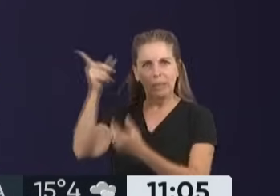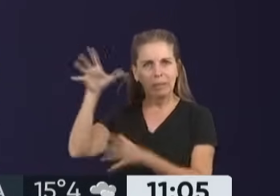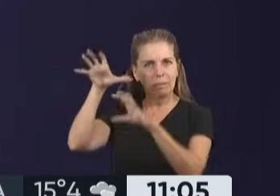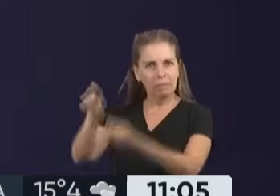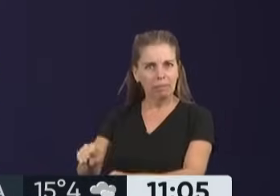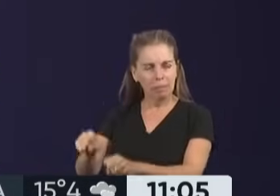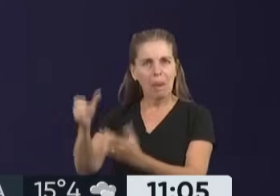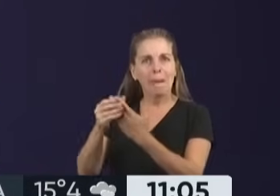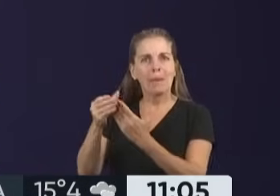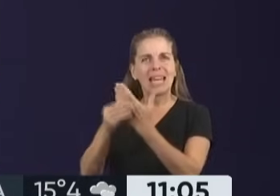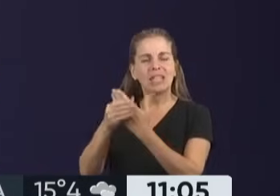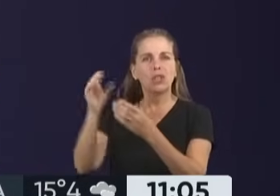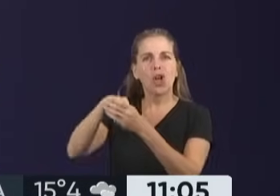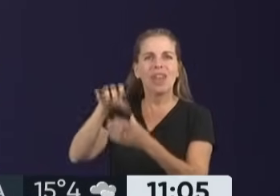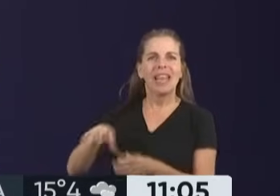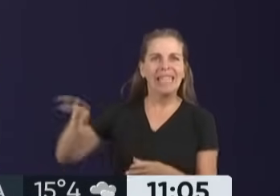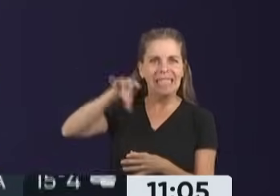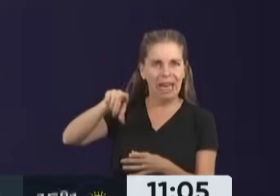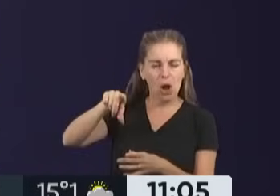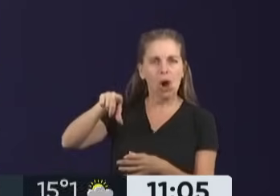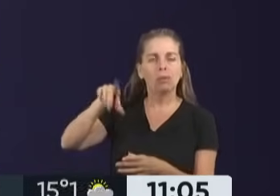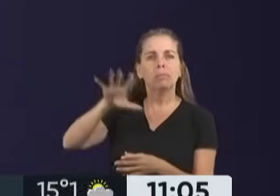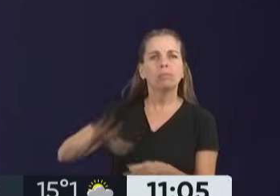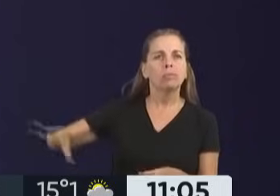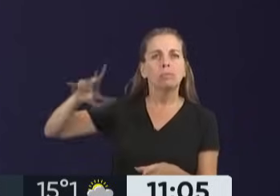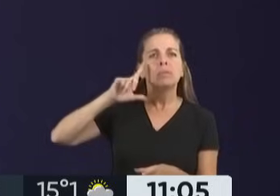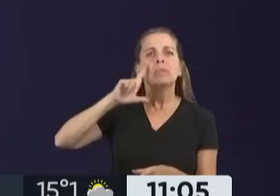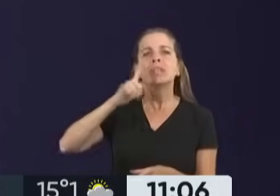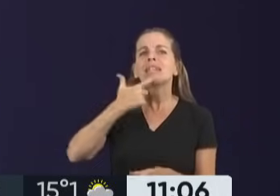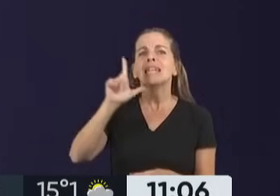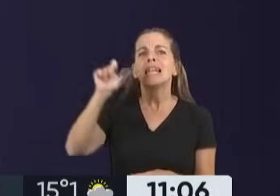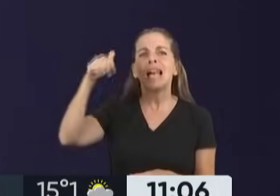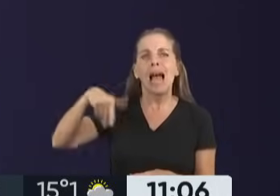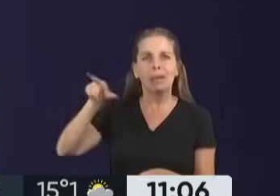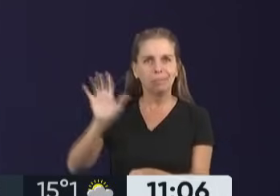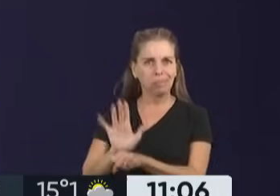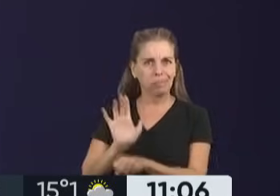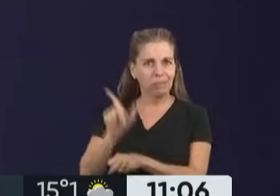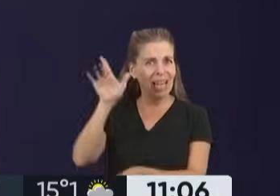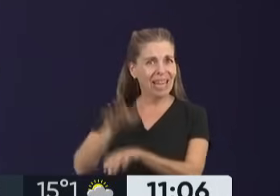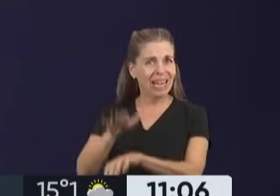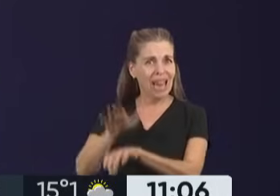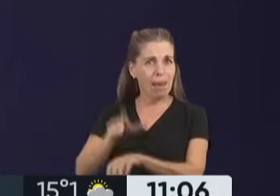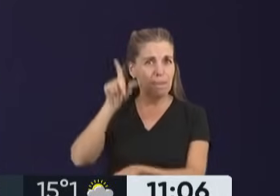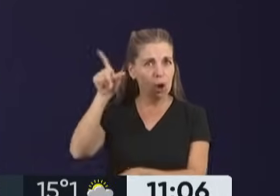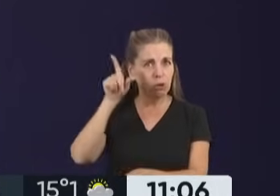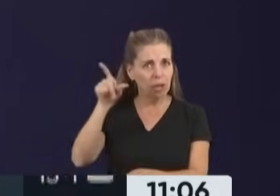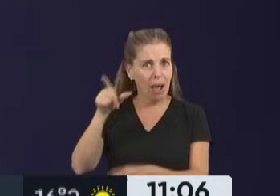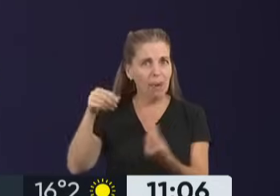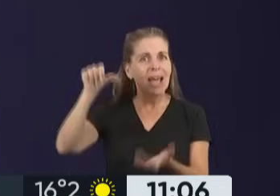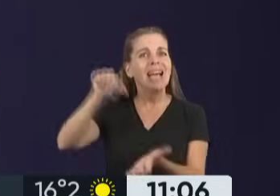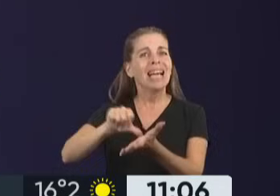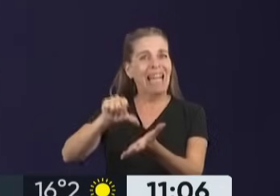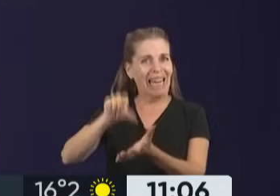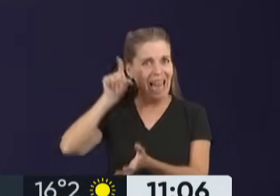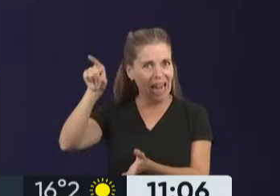de la República Islámica de Irán, señalado por la justicia argentina como responsable del atentado a la AMIA, donde han muerto decenas